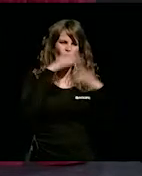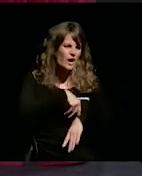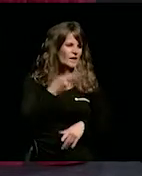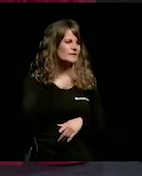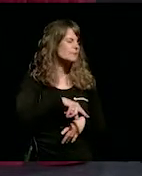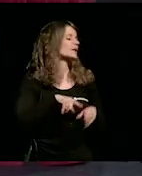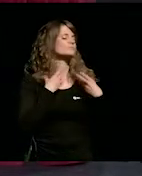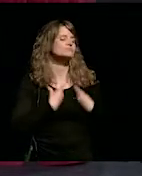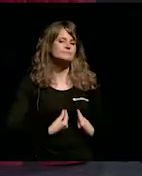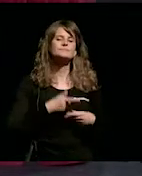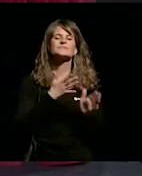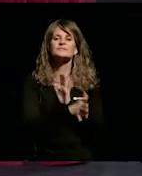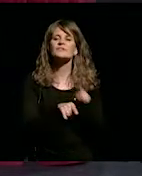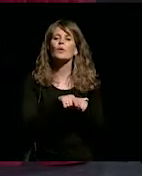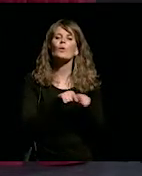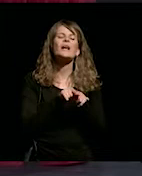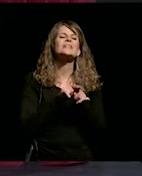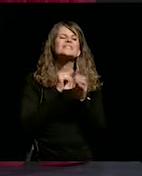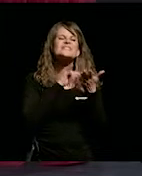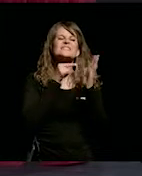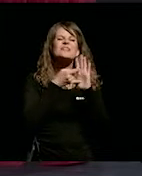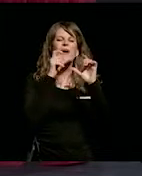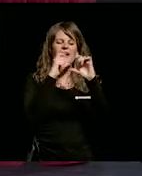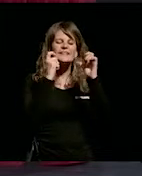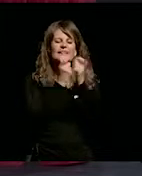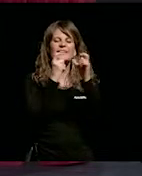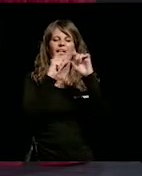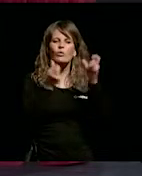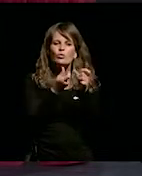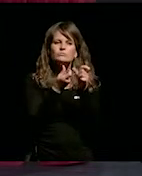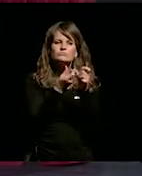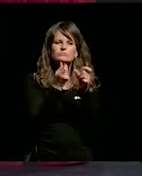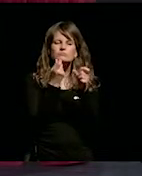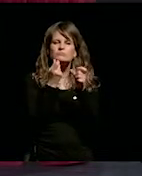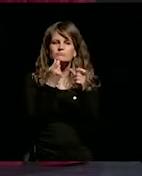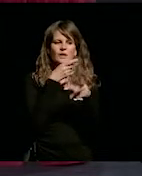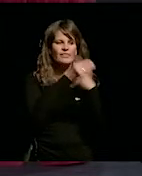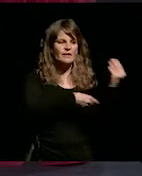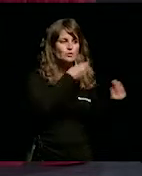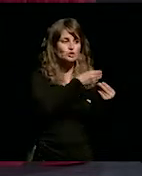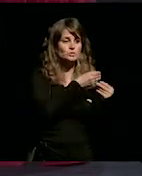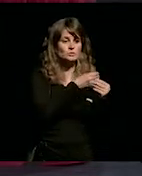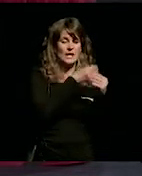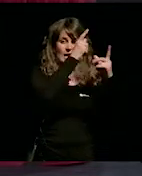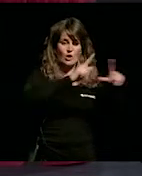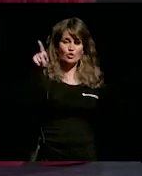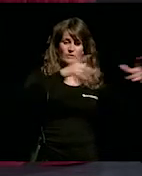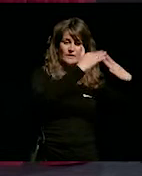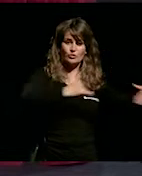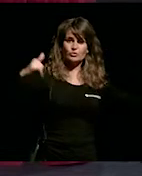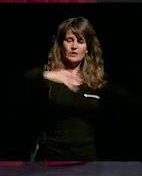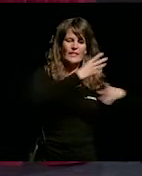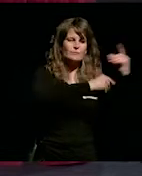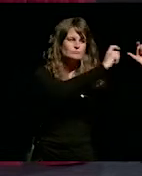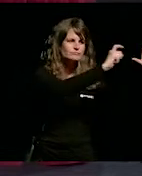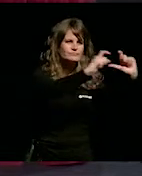hacemos un sistema de etiquetado, de señalización en los eventos, que está enfocado a armonizar, integrar a